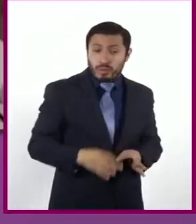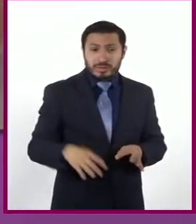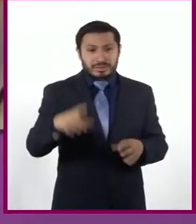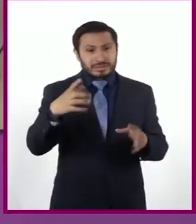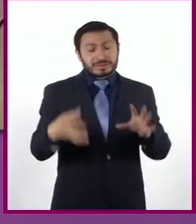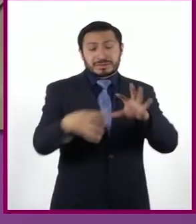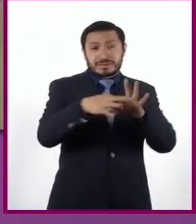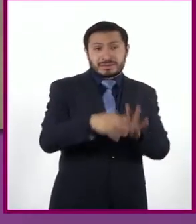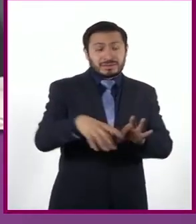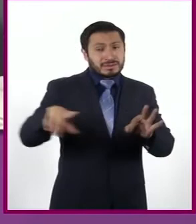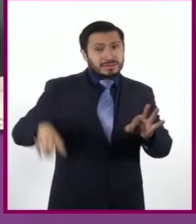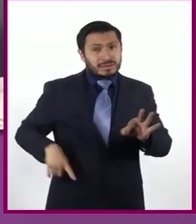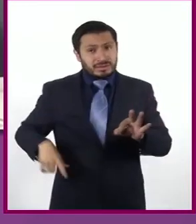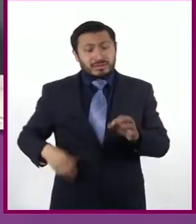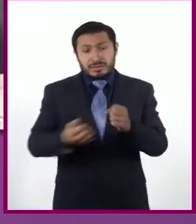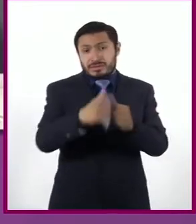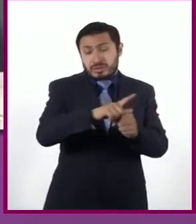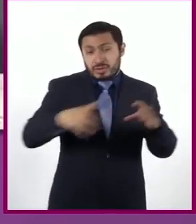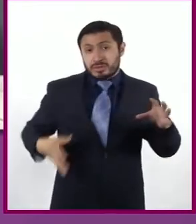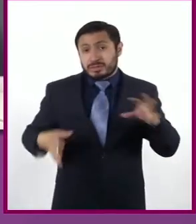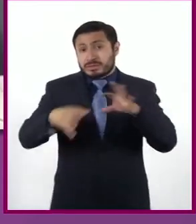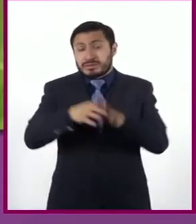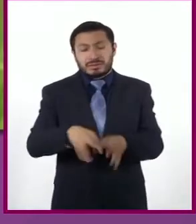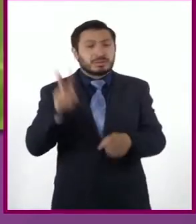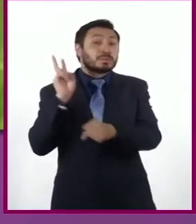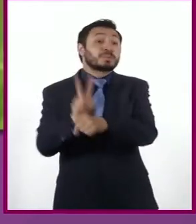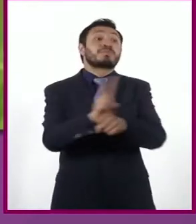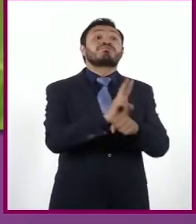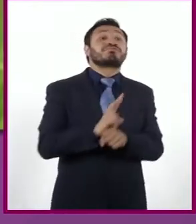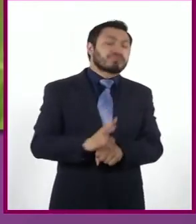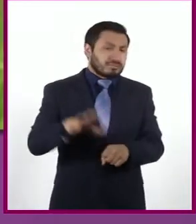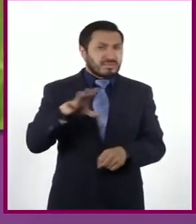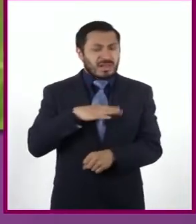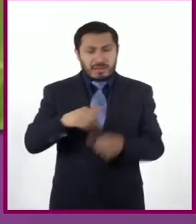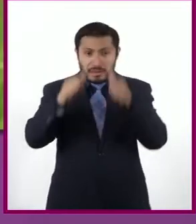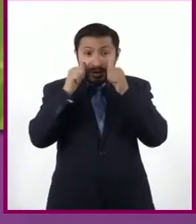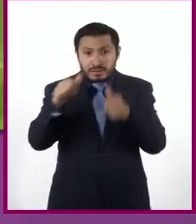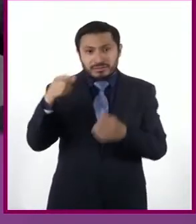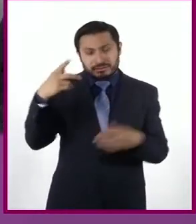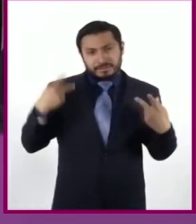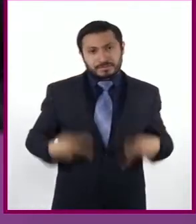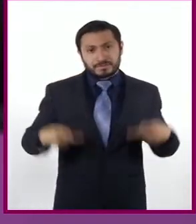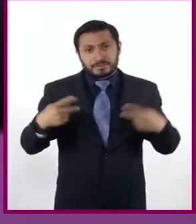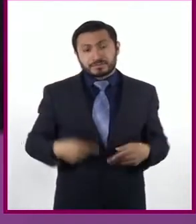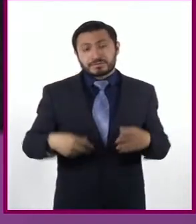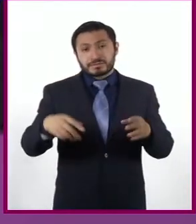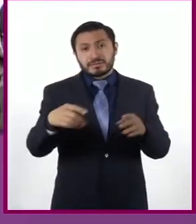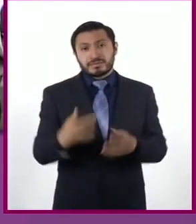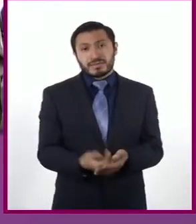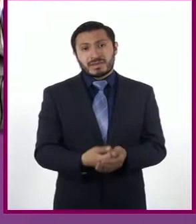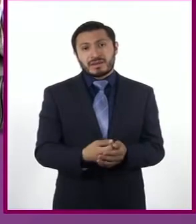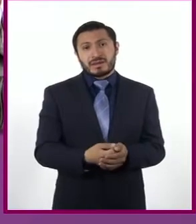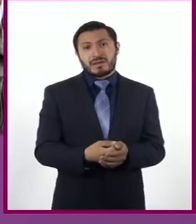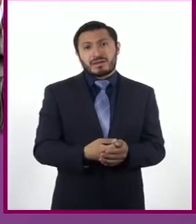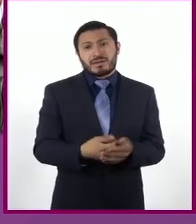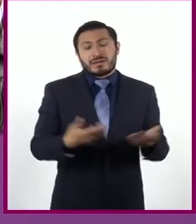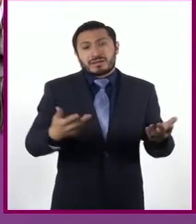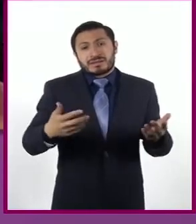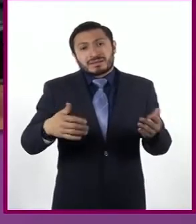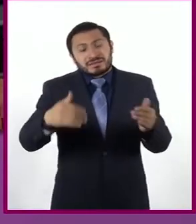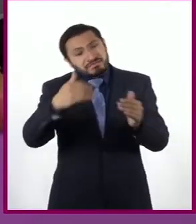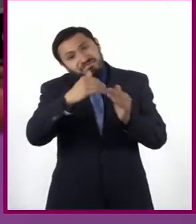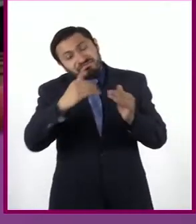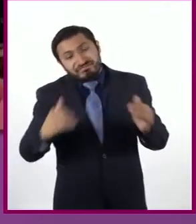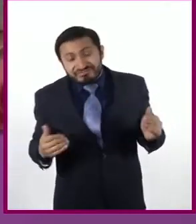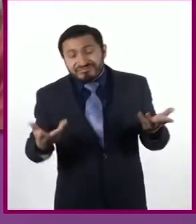y sociedad. Vigilar que se tengan en cuenta los intereses de las minorías. Estar atentos a que los recursos